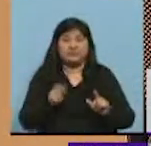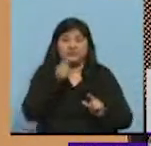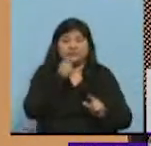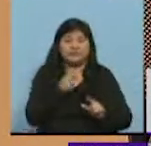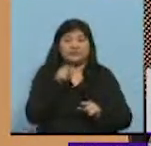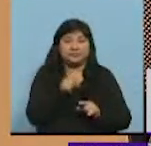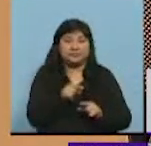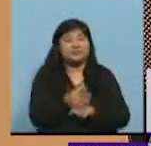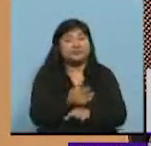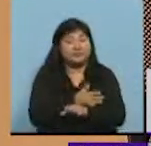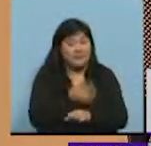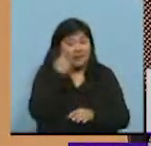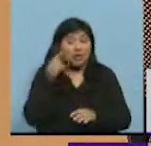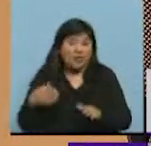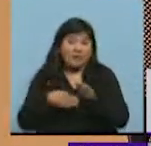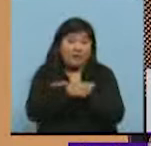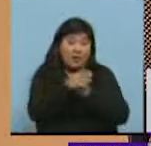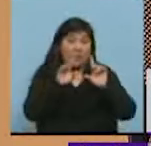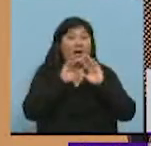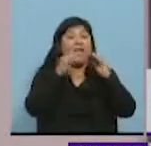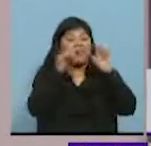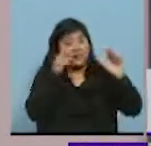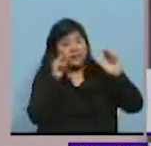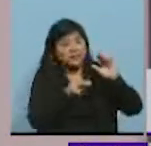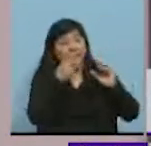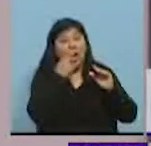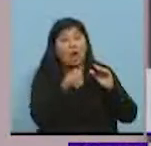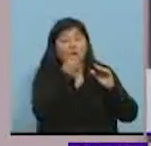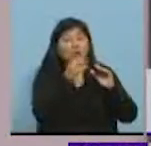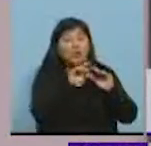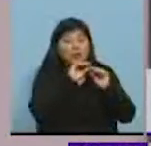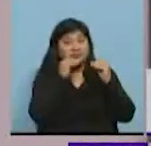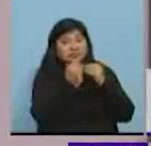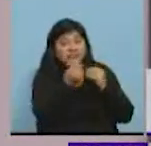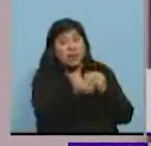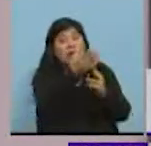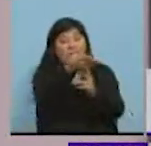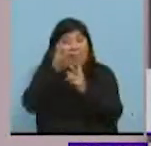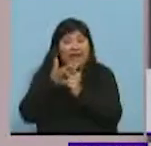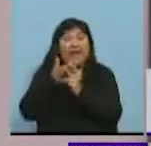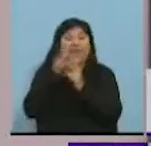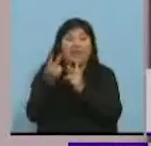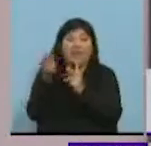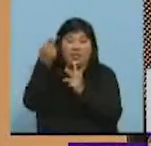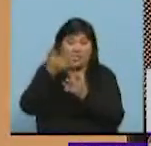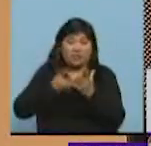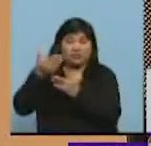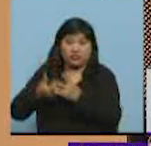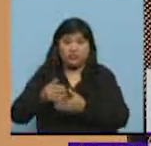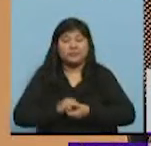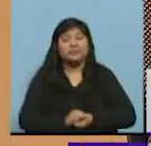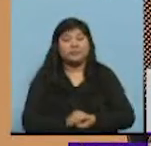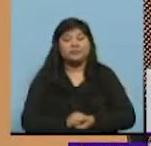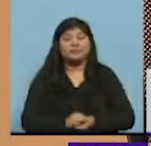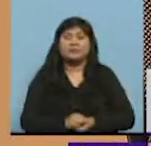vez en un solo volumen mirar y se entiende se entiende pero hubo aumento en la tarifa energía en realidad el aumento